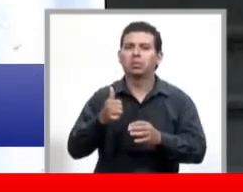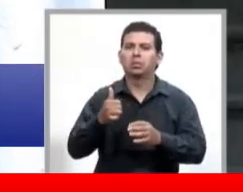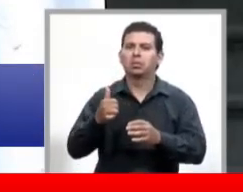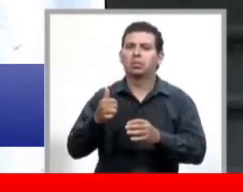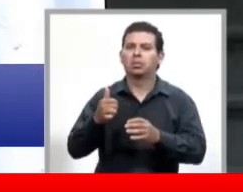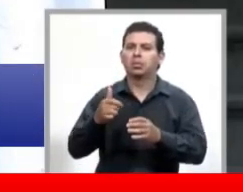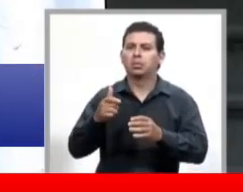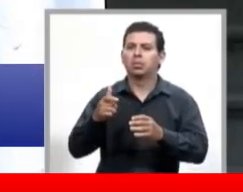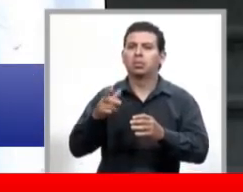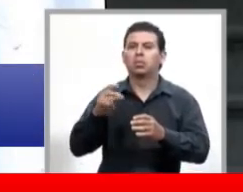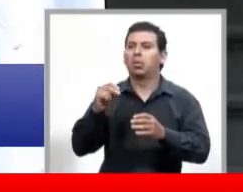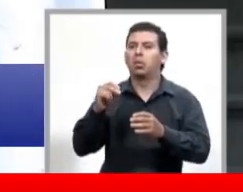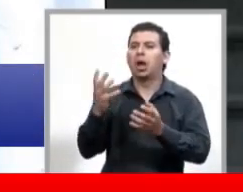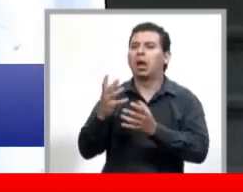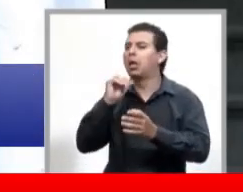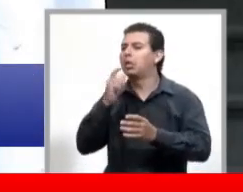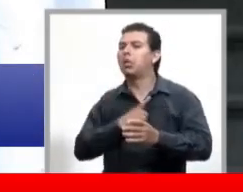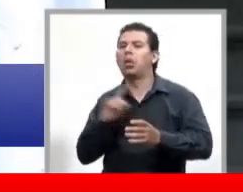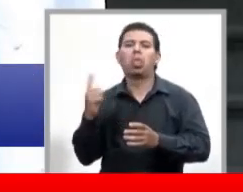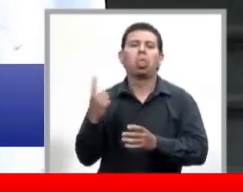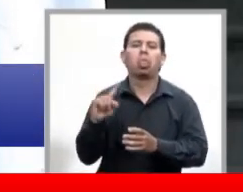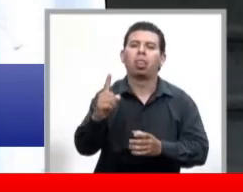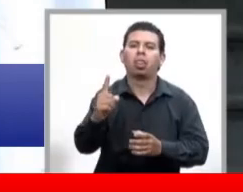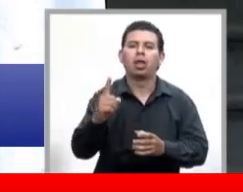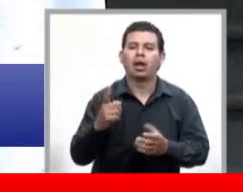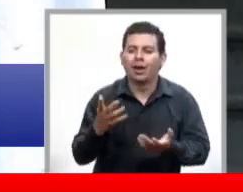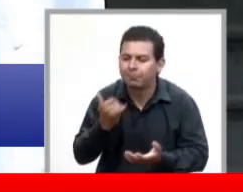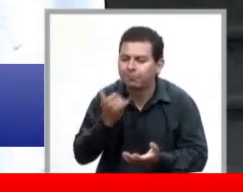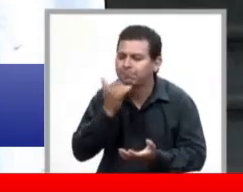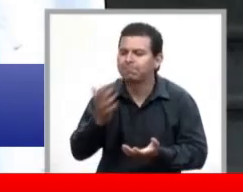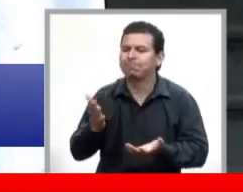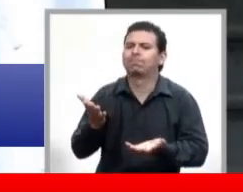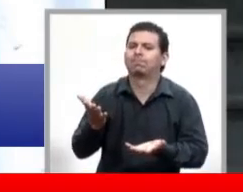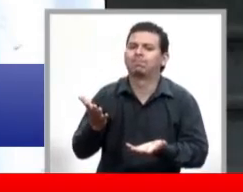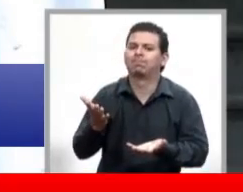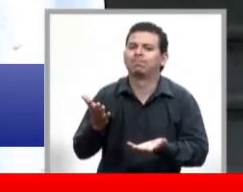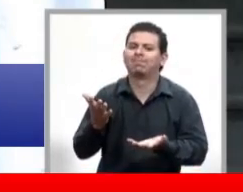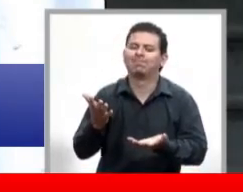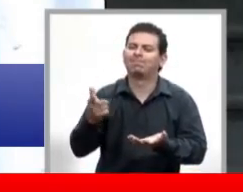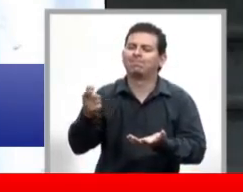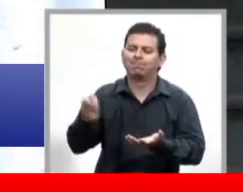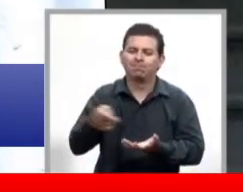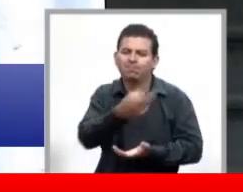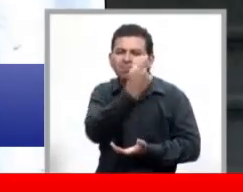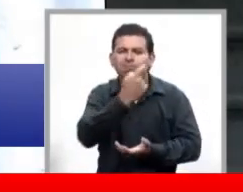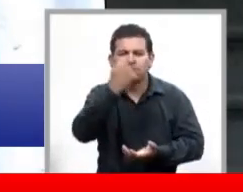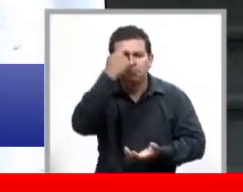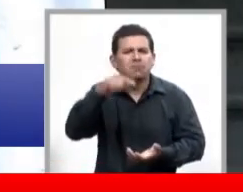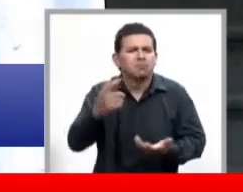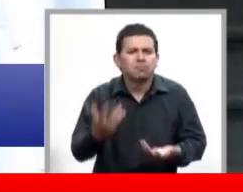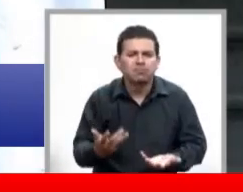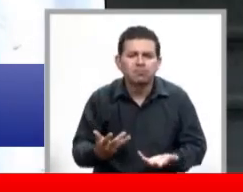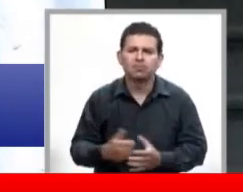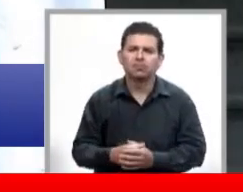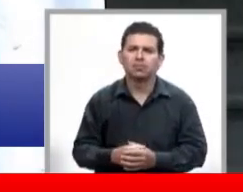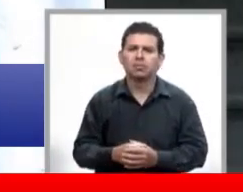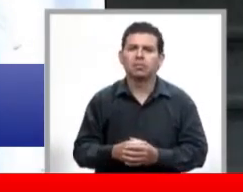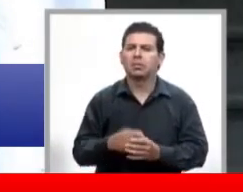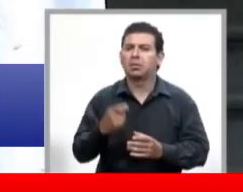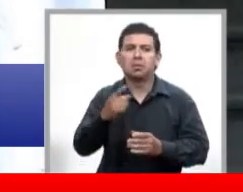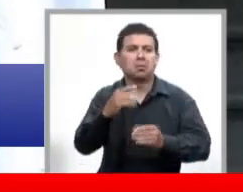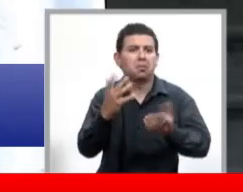son necesarias, ¿no? No quiere decir que se vaya a acabar esa ruta, o rutas en donde no hay